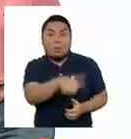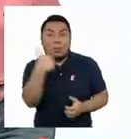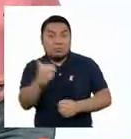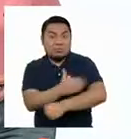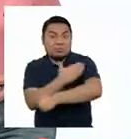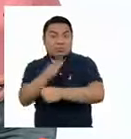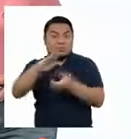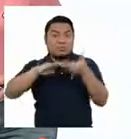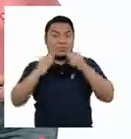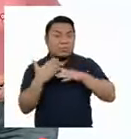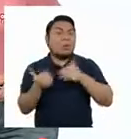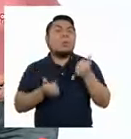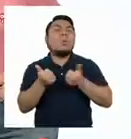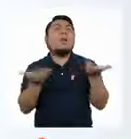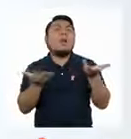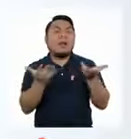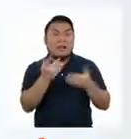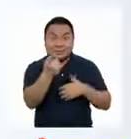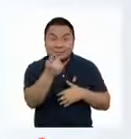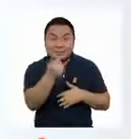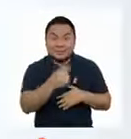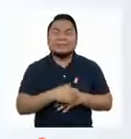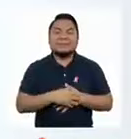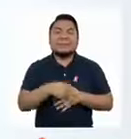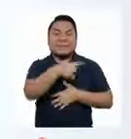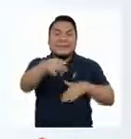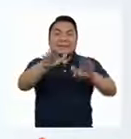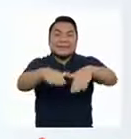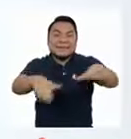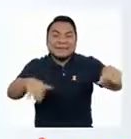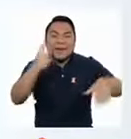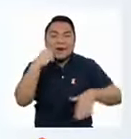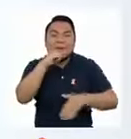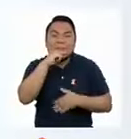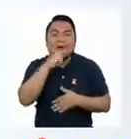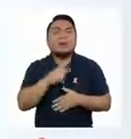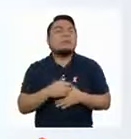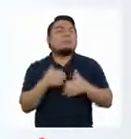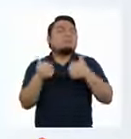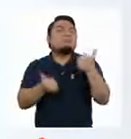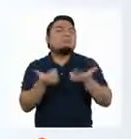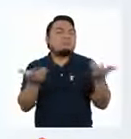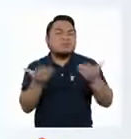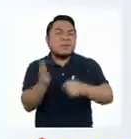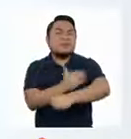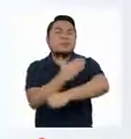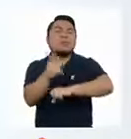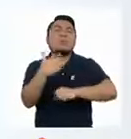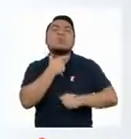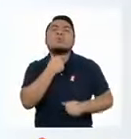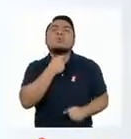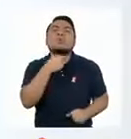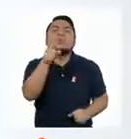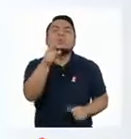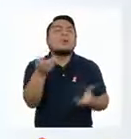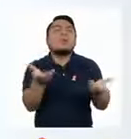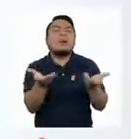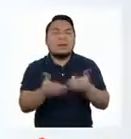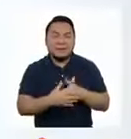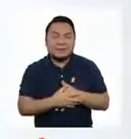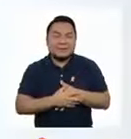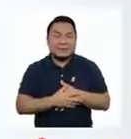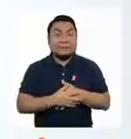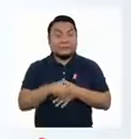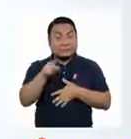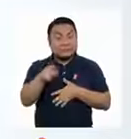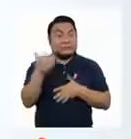su comunidad? ¡Sí! Niñas y niños, ¿qué tipo de música les gusta a ustedes? ¿Alguna